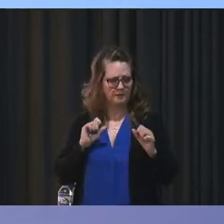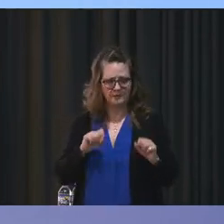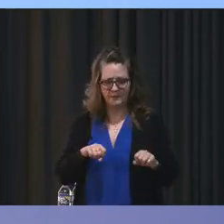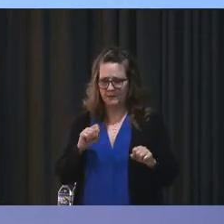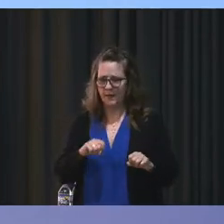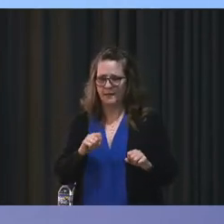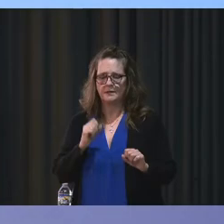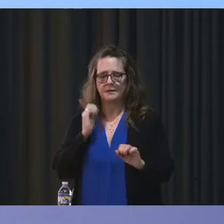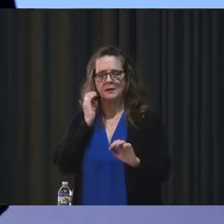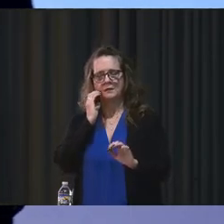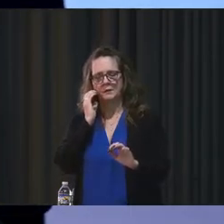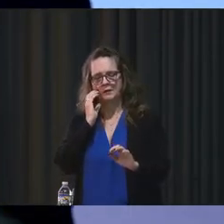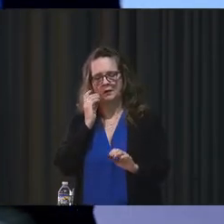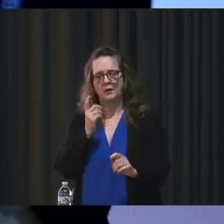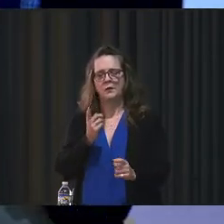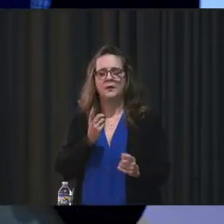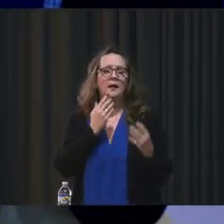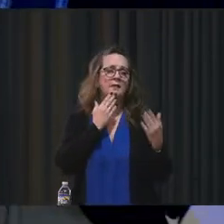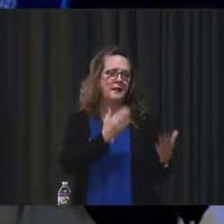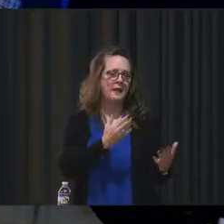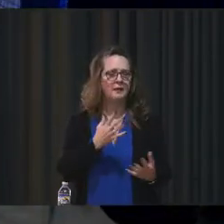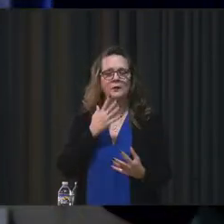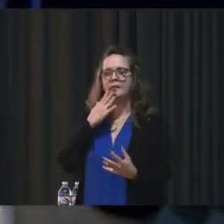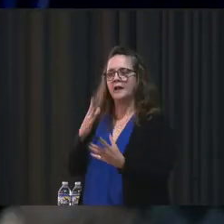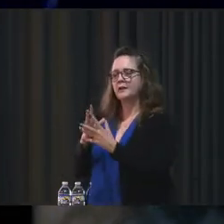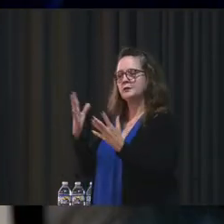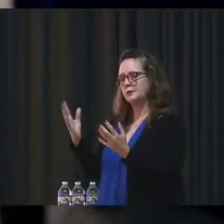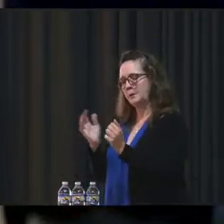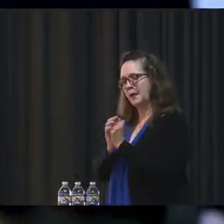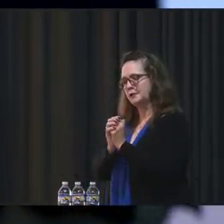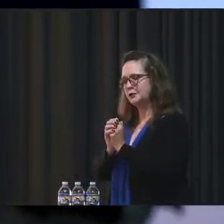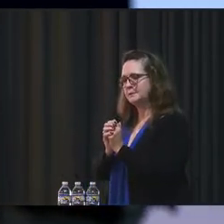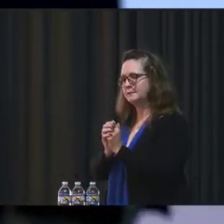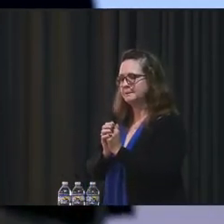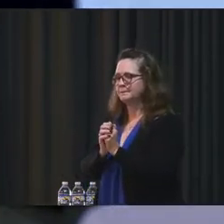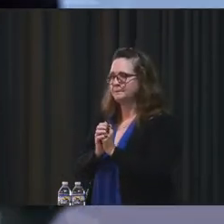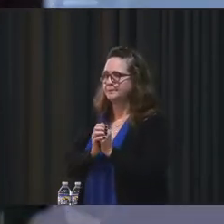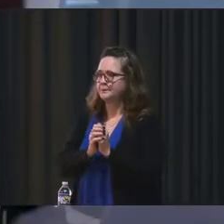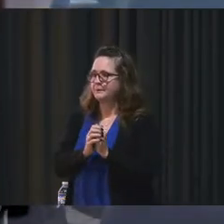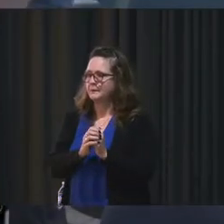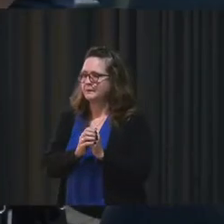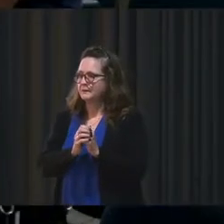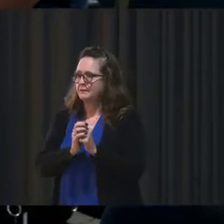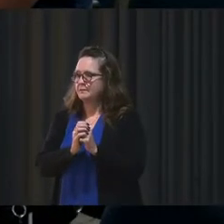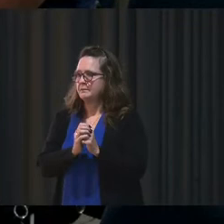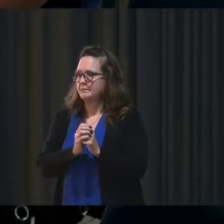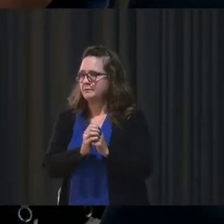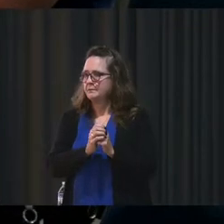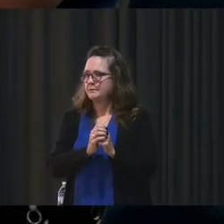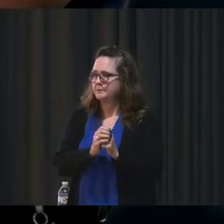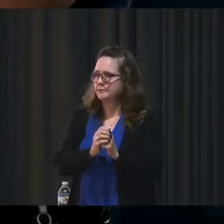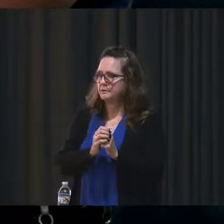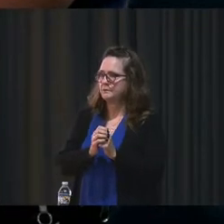noted. Thank you. much. Thank you. Yes, ma'am. Thank